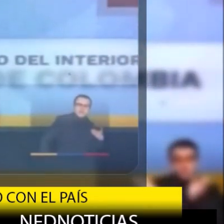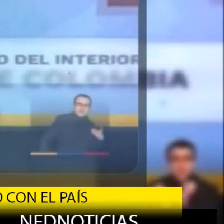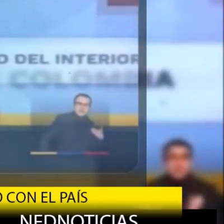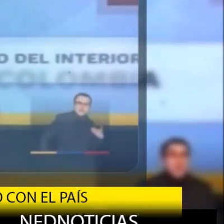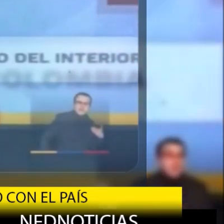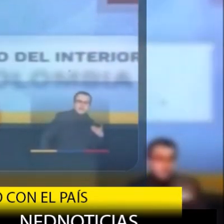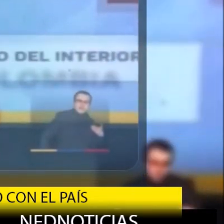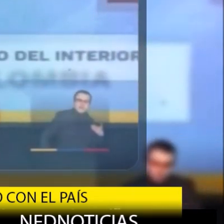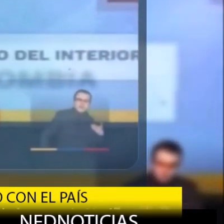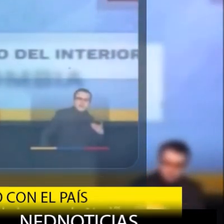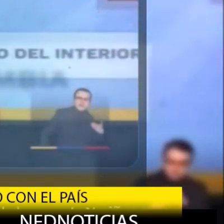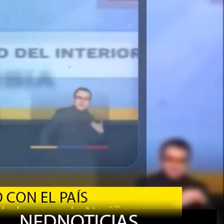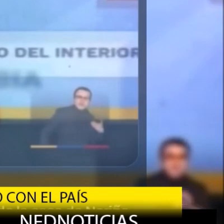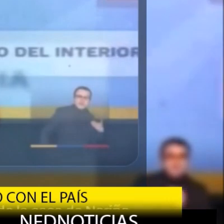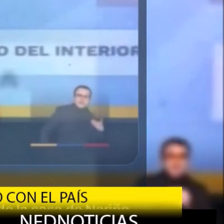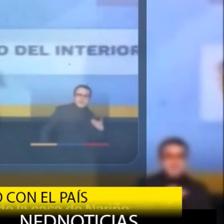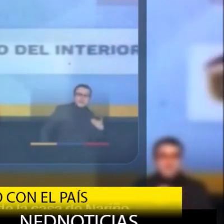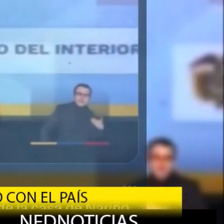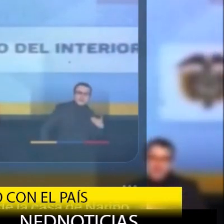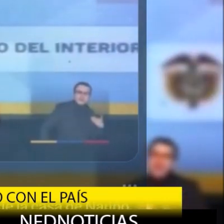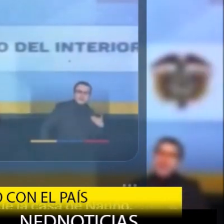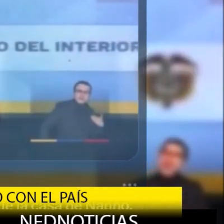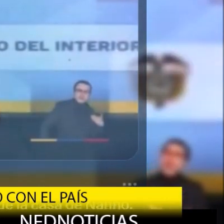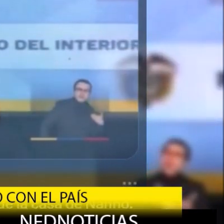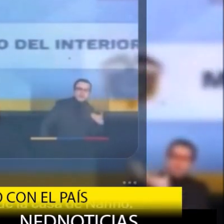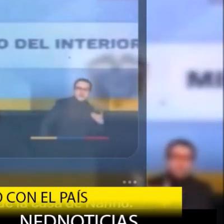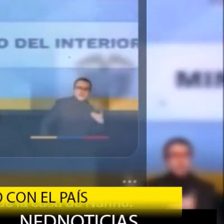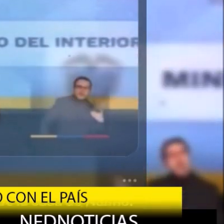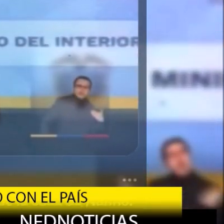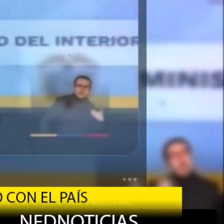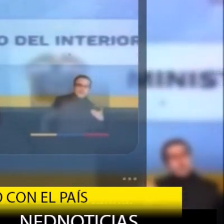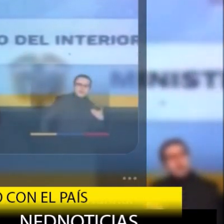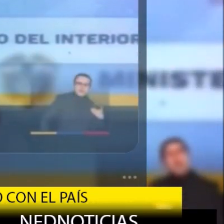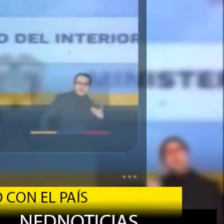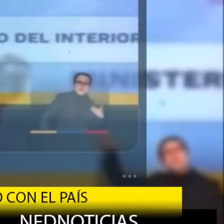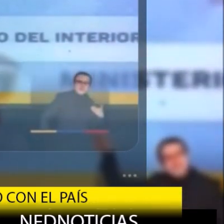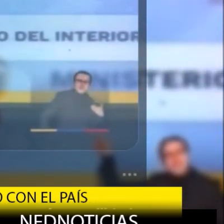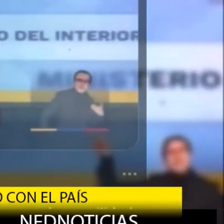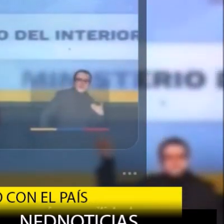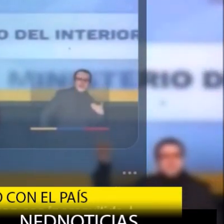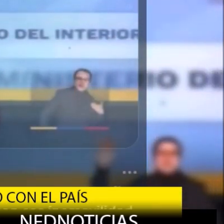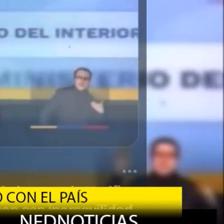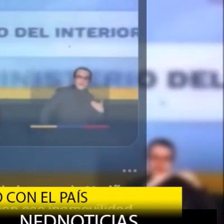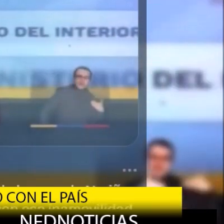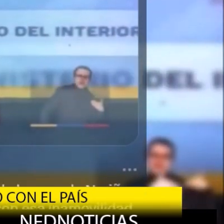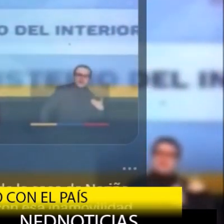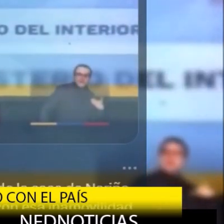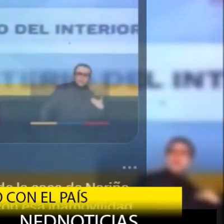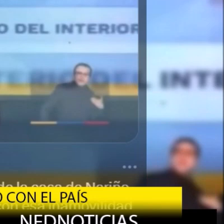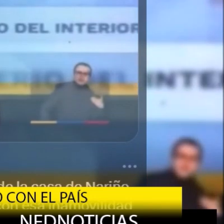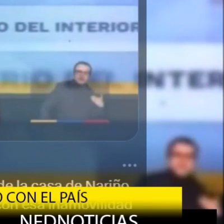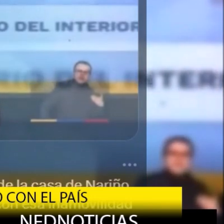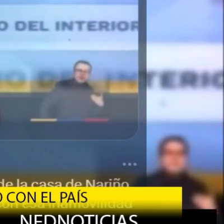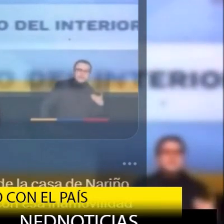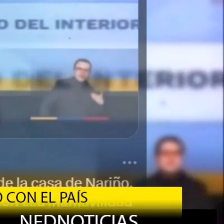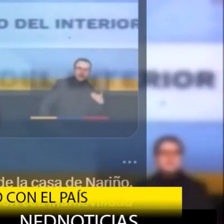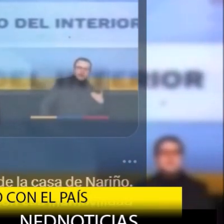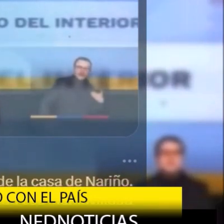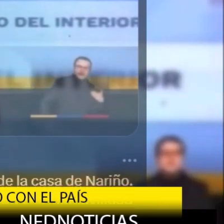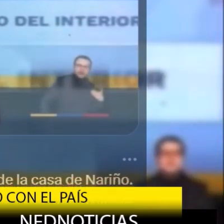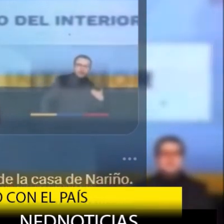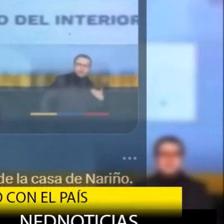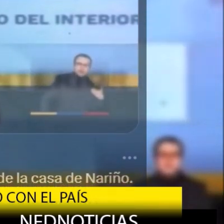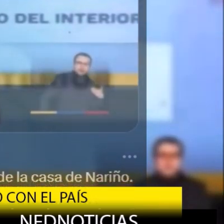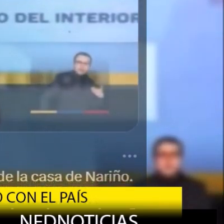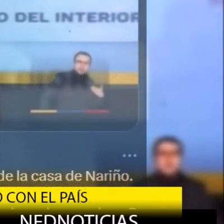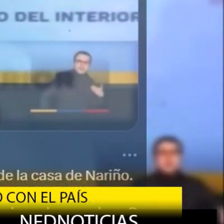y que el pueblo trabajador llegase. ¿Para qué? Para expresar un mensaje a las